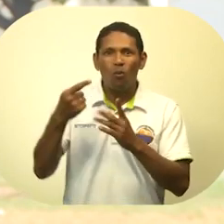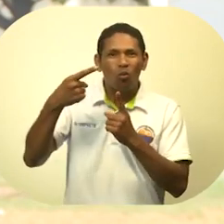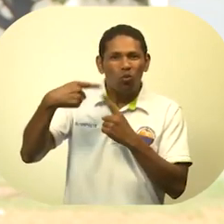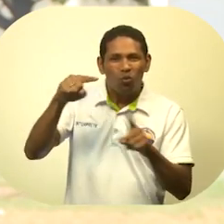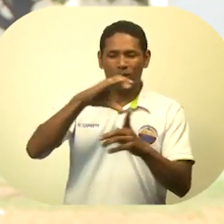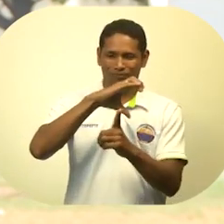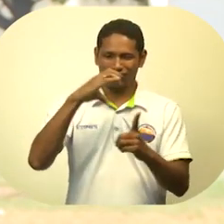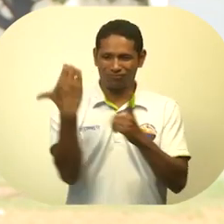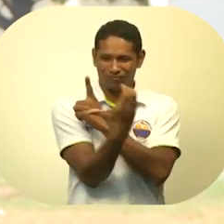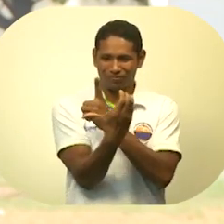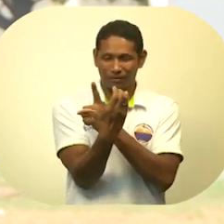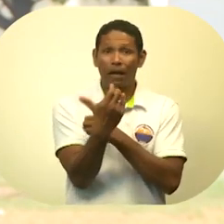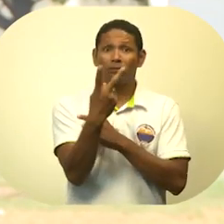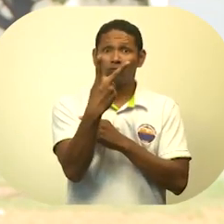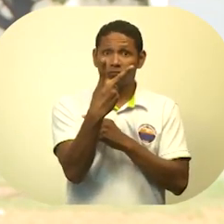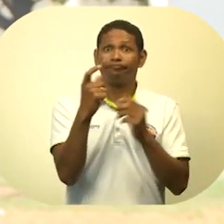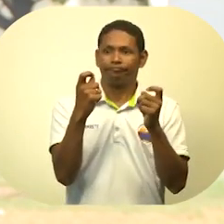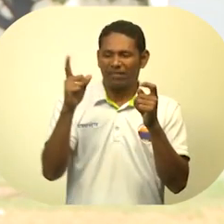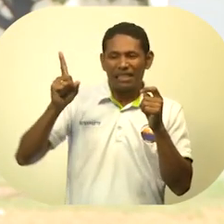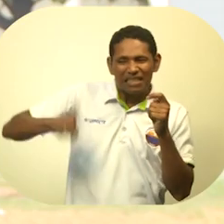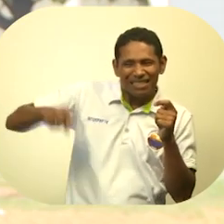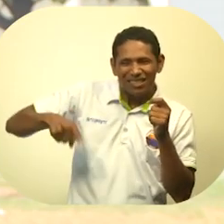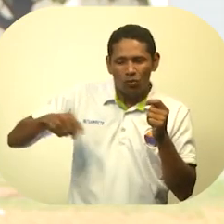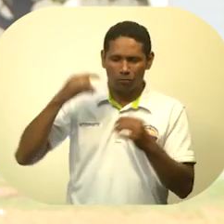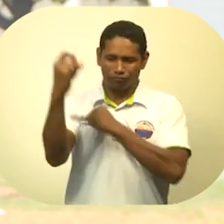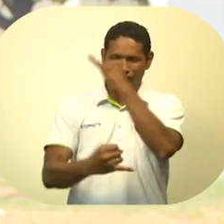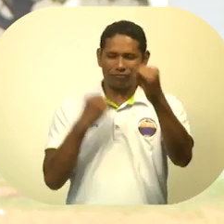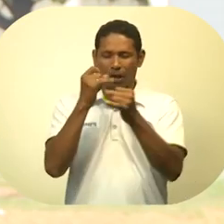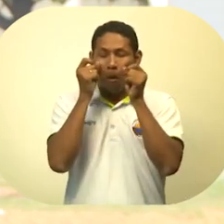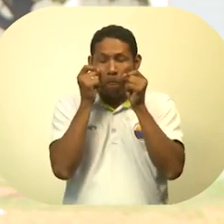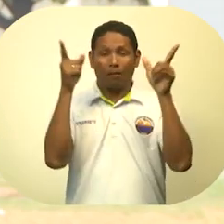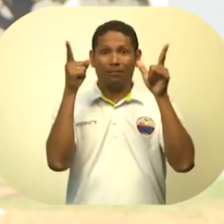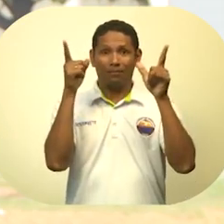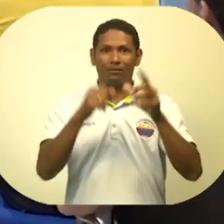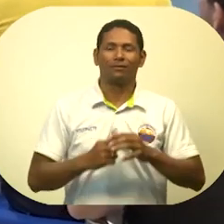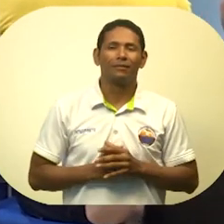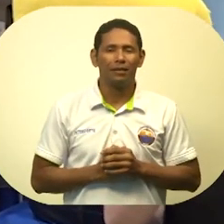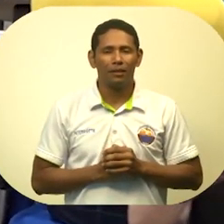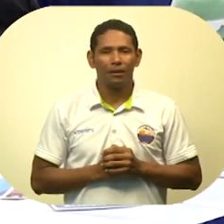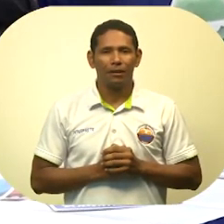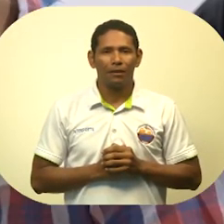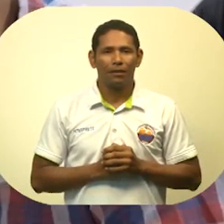Unimagdalena promovió el turismo cultural en la segunda versión de la Escuela Internacional de Realismo Mágico.